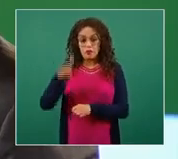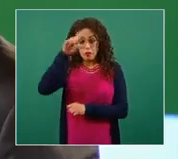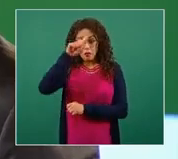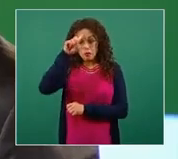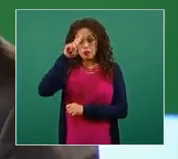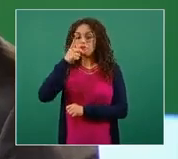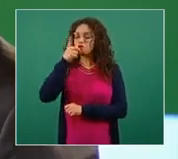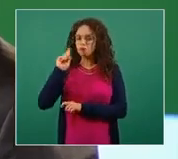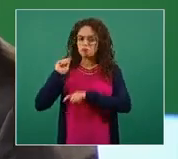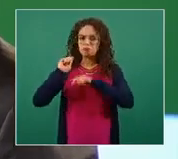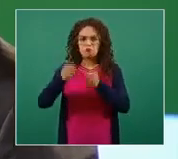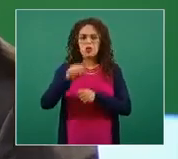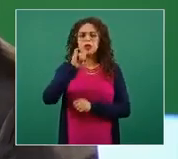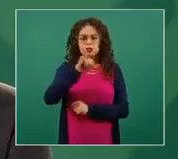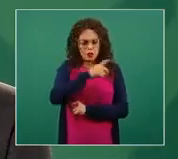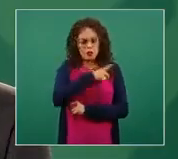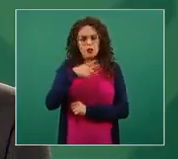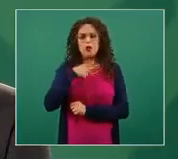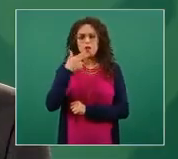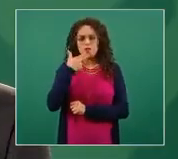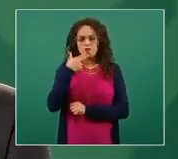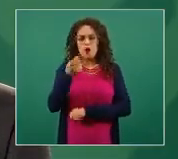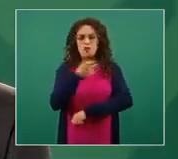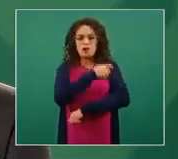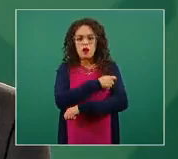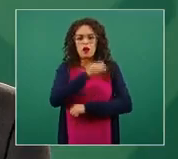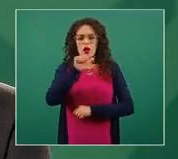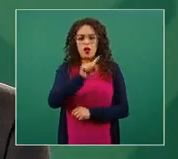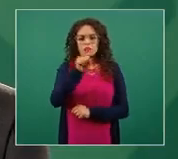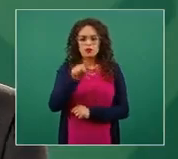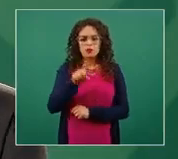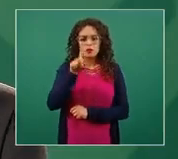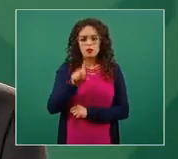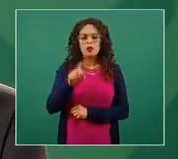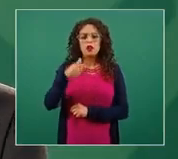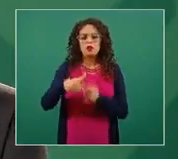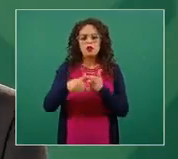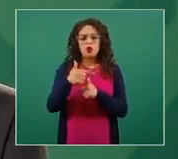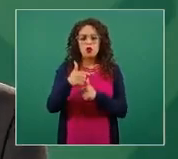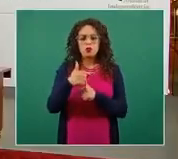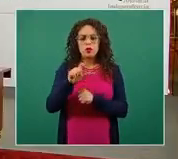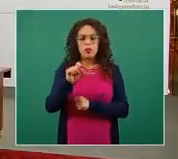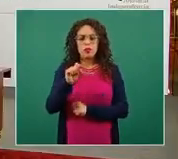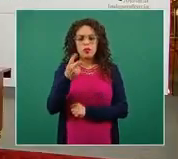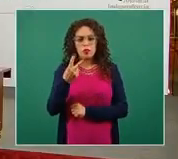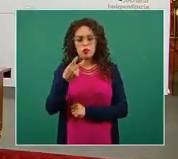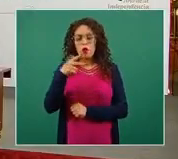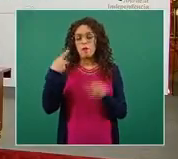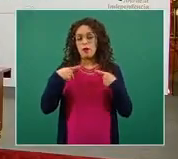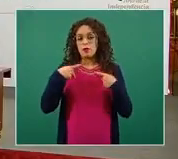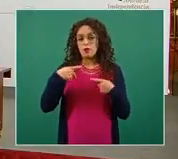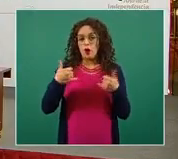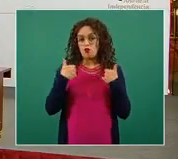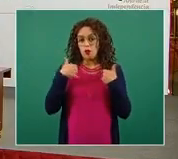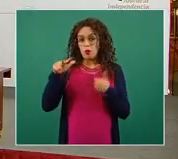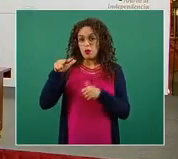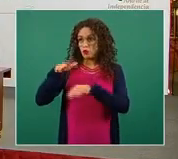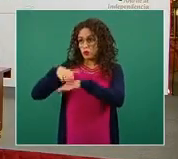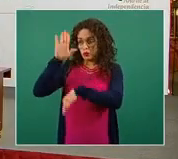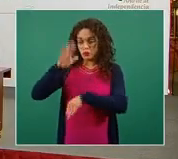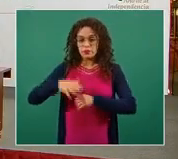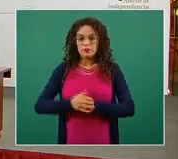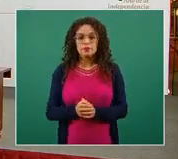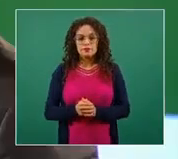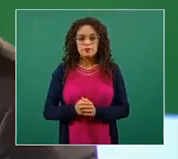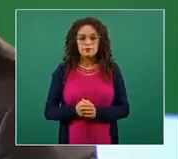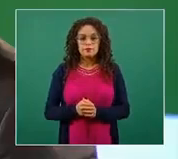de AstraZeneca, la vacuna AZD1222 en personas de 18 años en adelante. Se recomienda el intervalo entre la dosis de